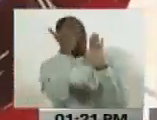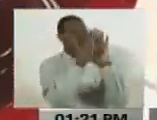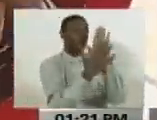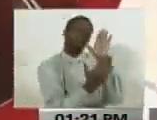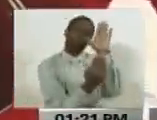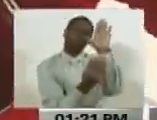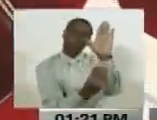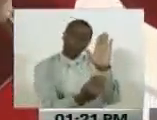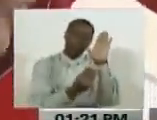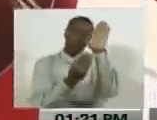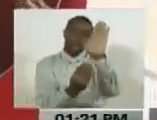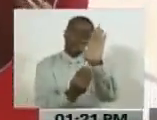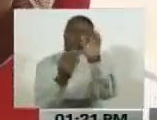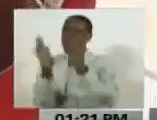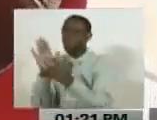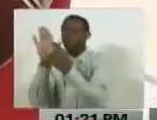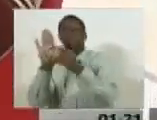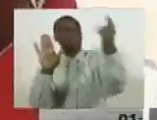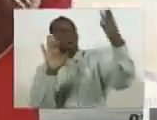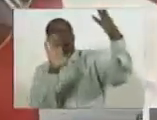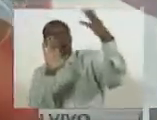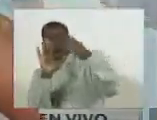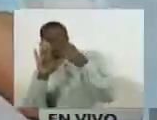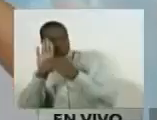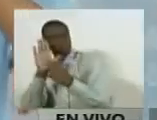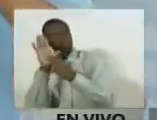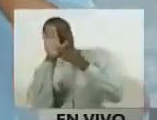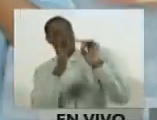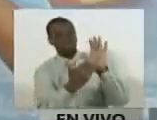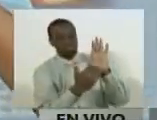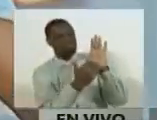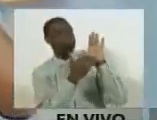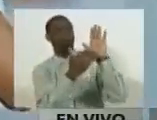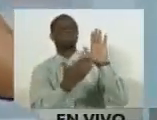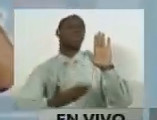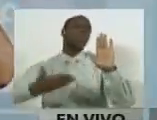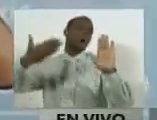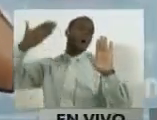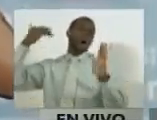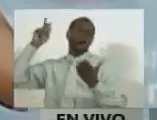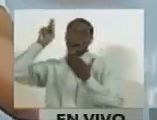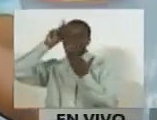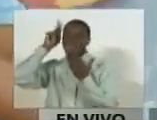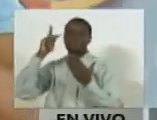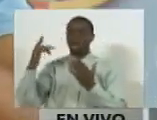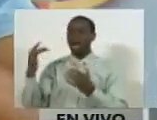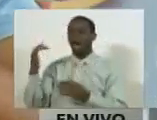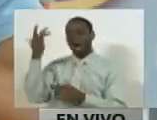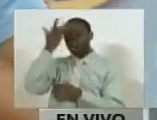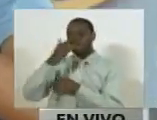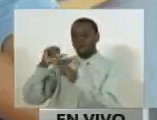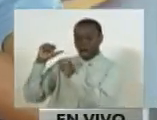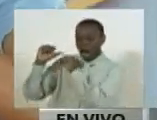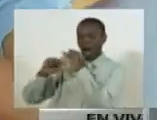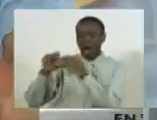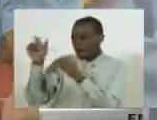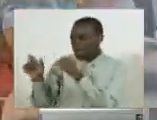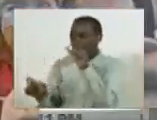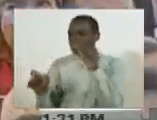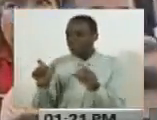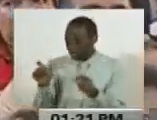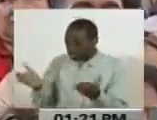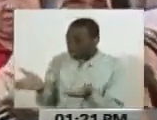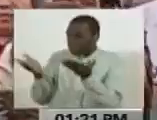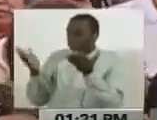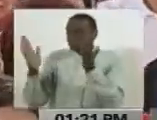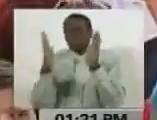en creaciones antiimperialistas, reivindican a originarios y afrodescendientes.